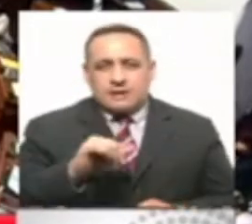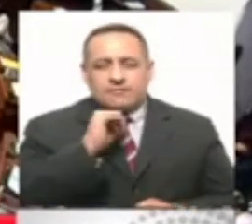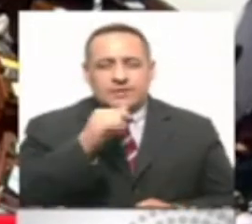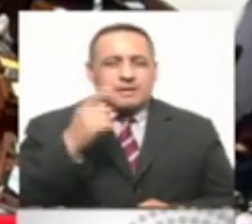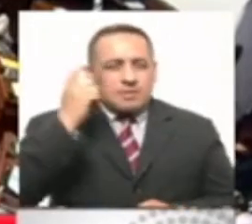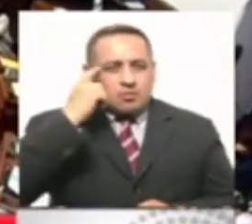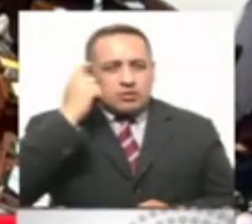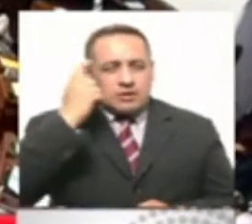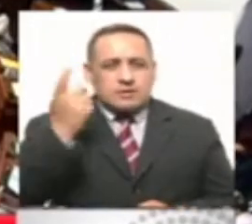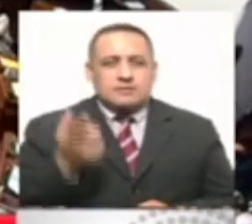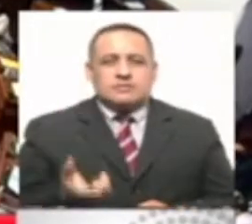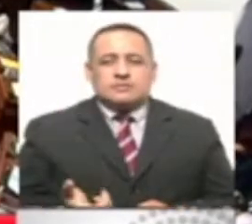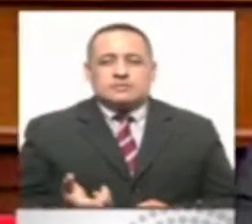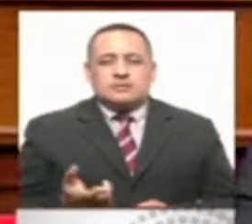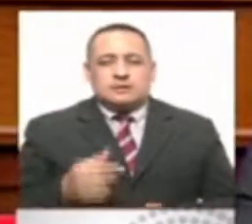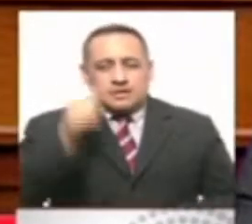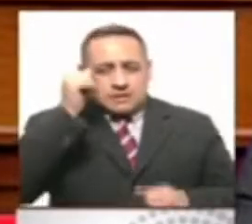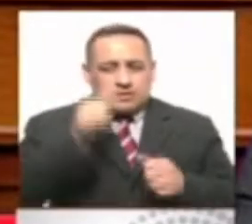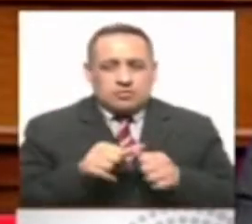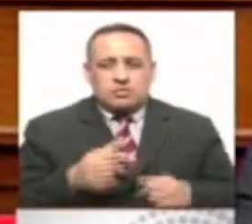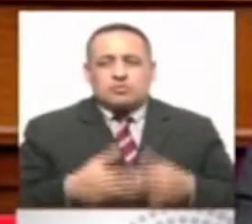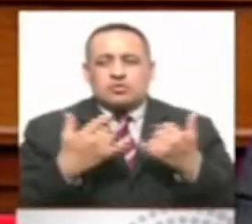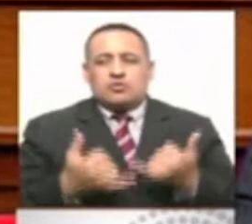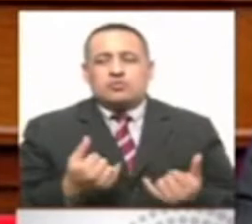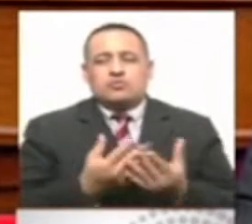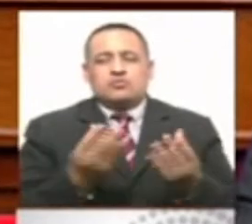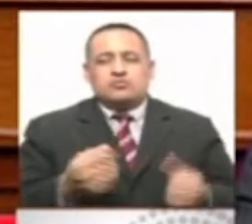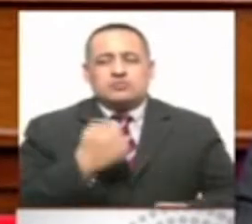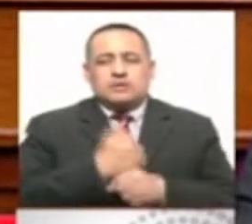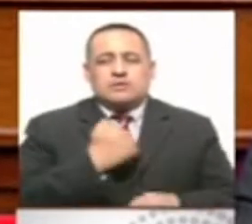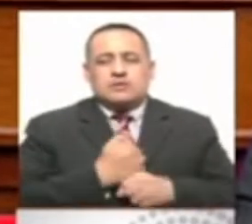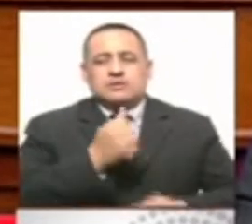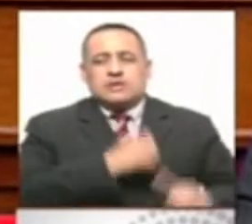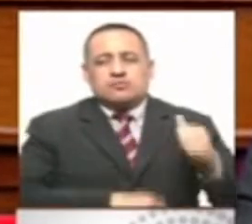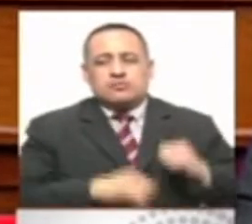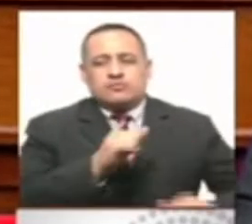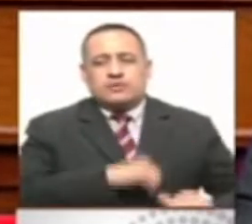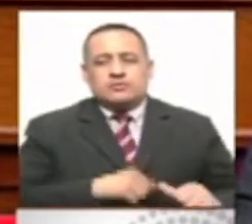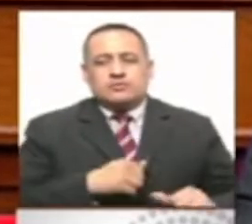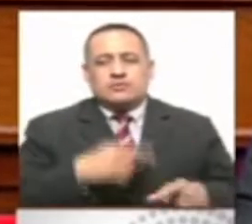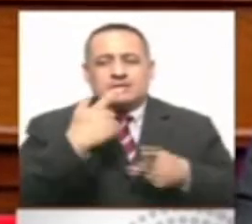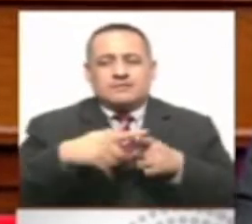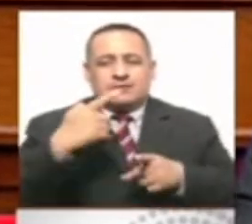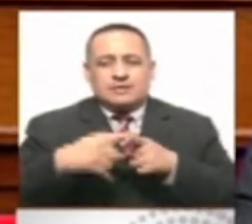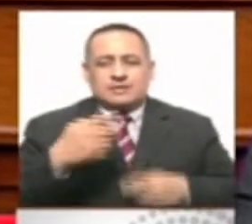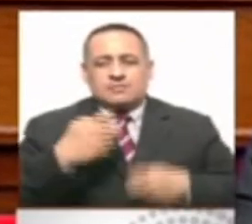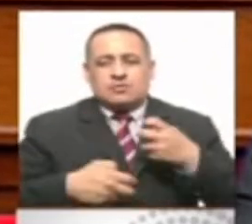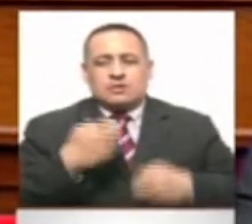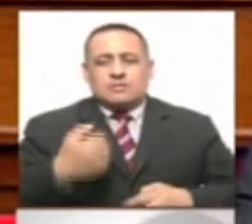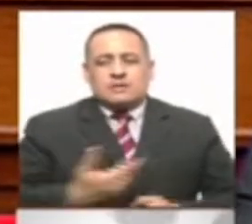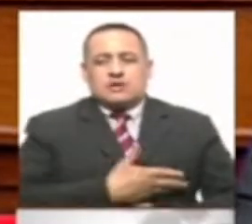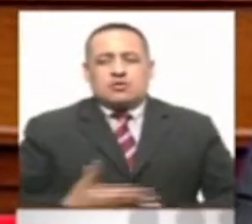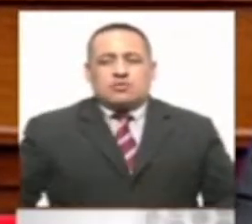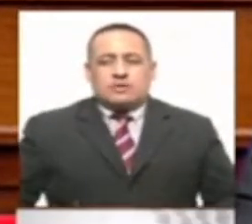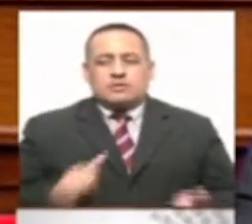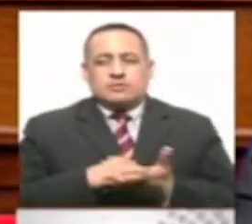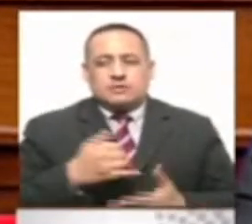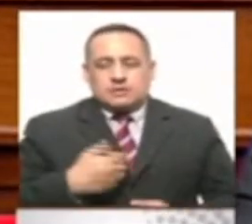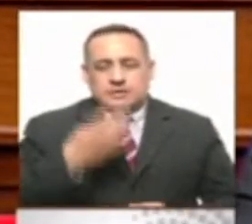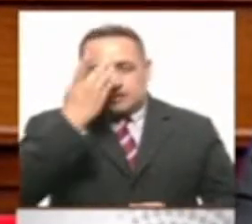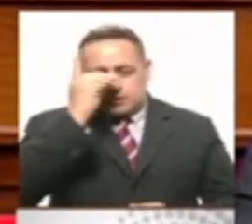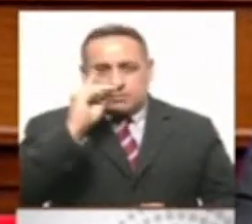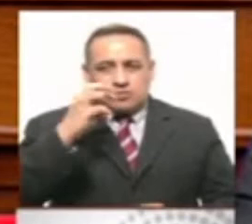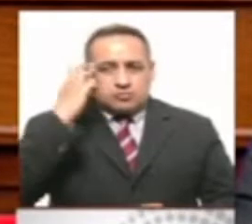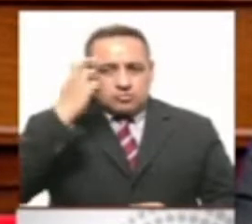memoria. Recordemos que hoy los trabajadores están sufriendo las consecuencias de gobiernos que decidieron